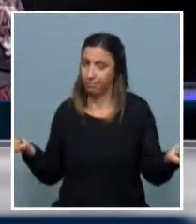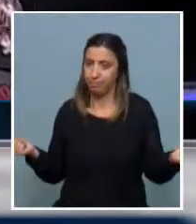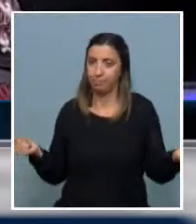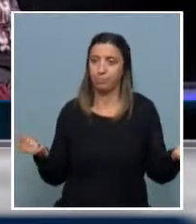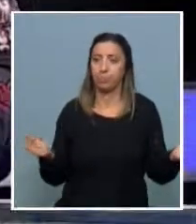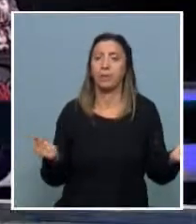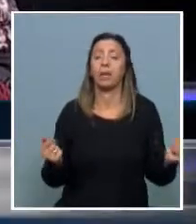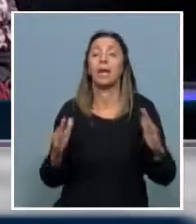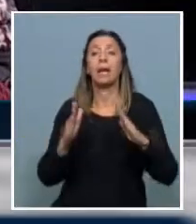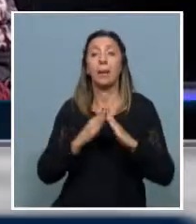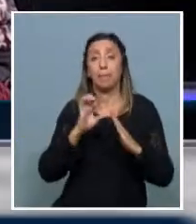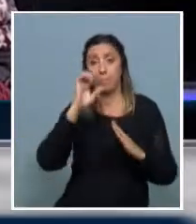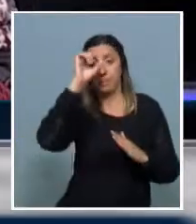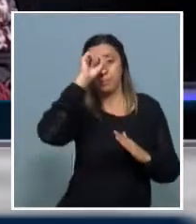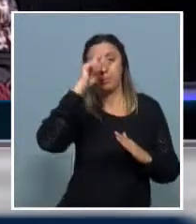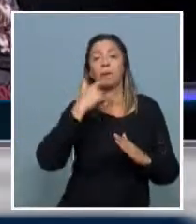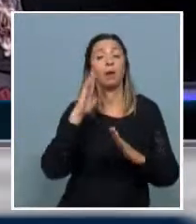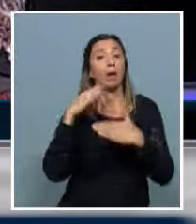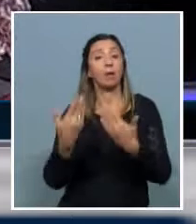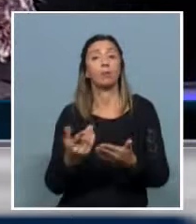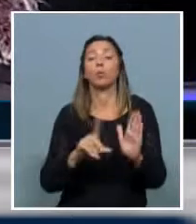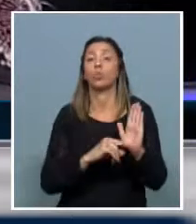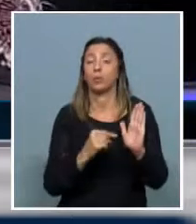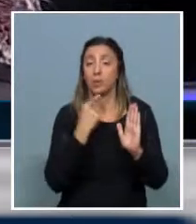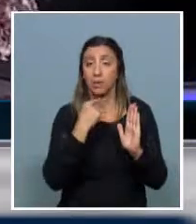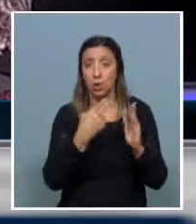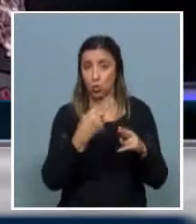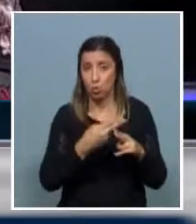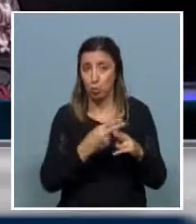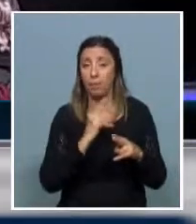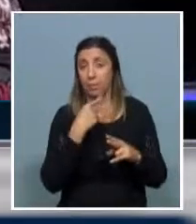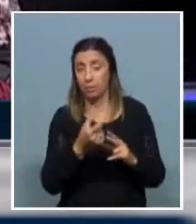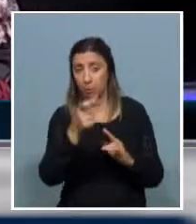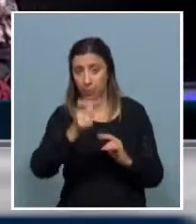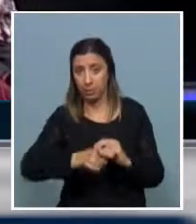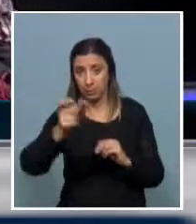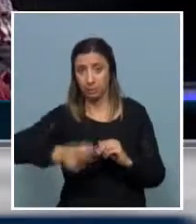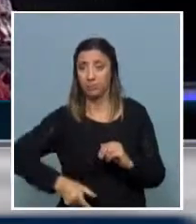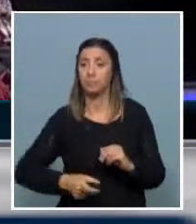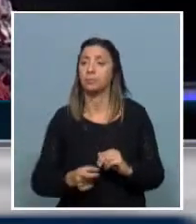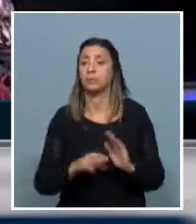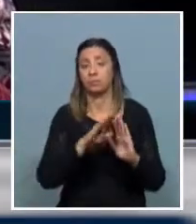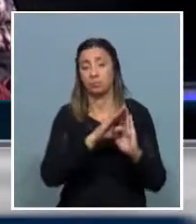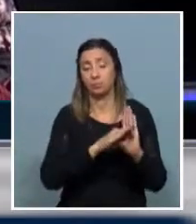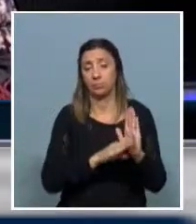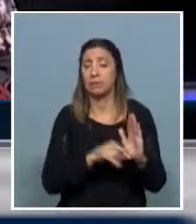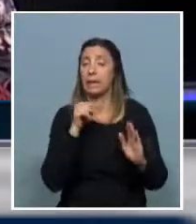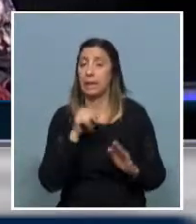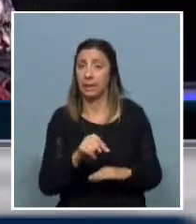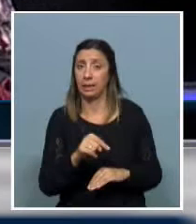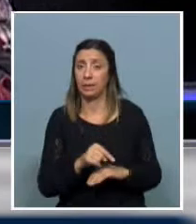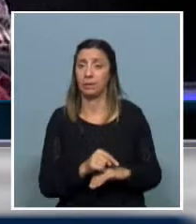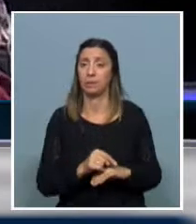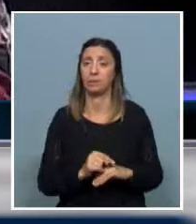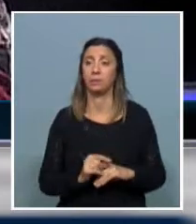La preadjudicación se hacía a través de un decreto, donde salía un nombre y un apellido. Sí. Se hace un expediente, en dicho expediente